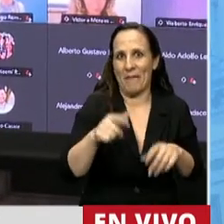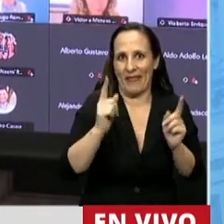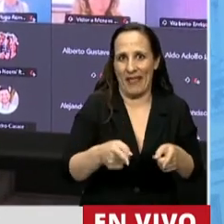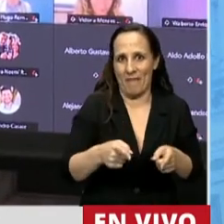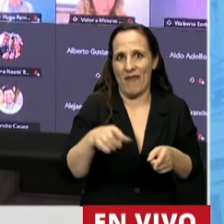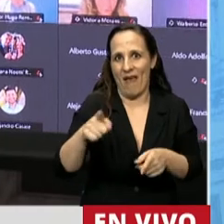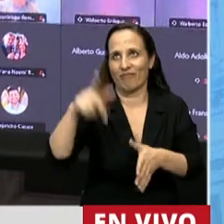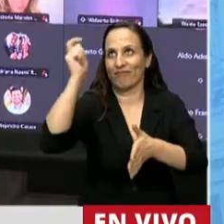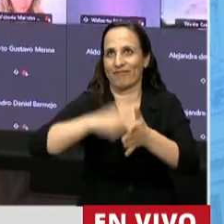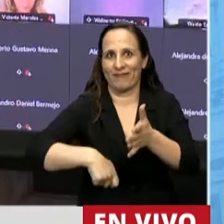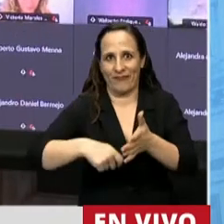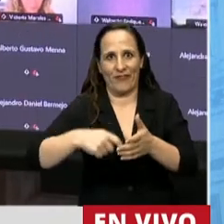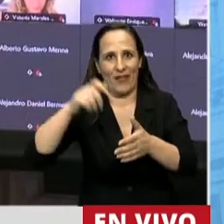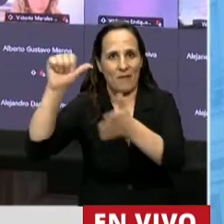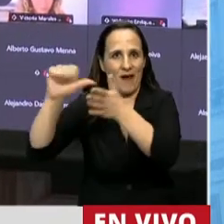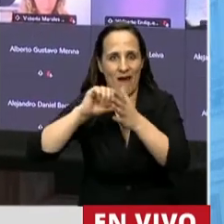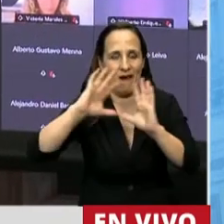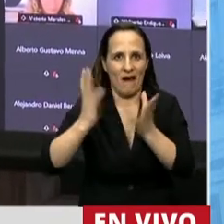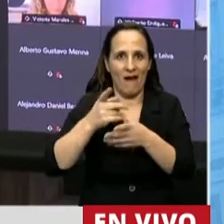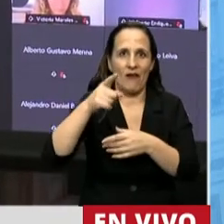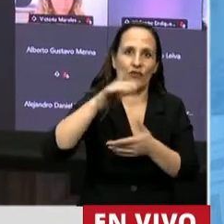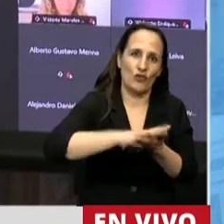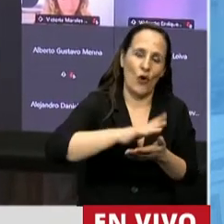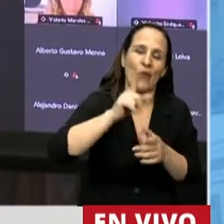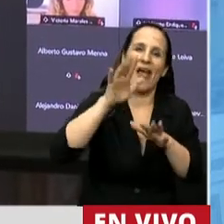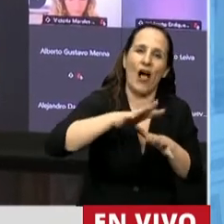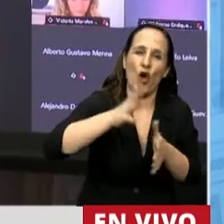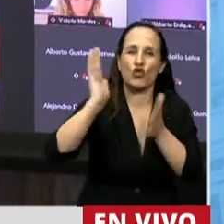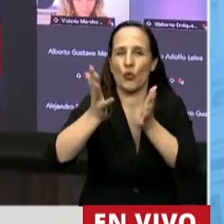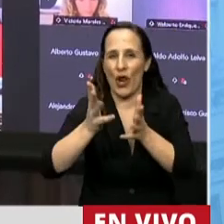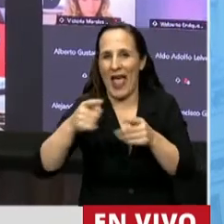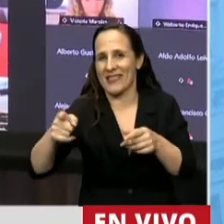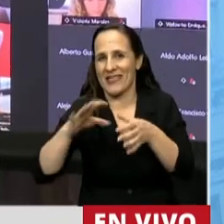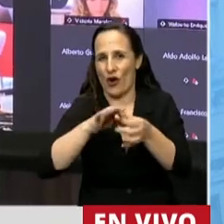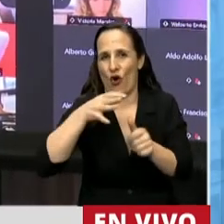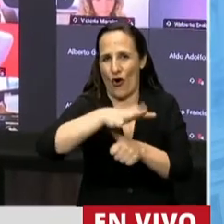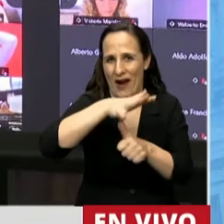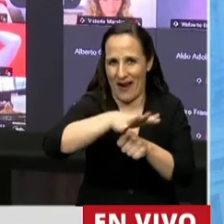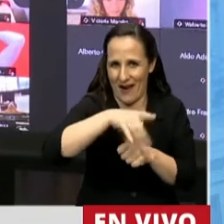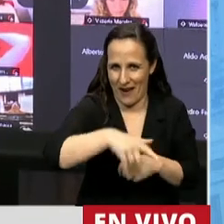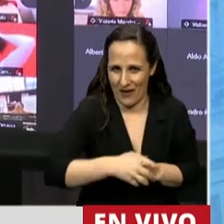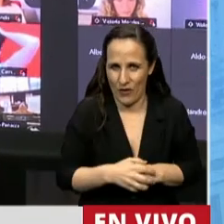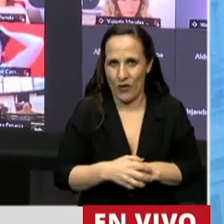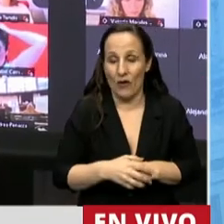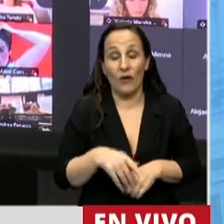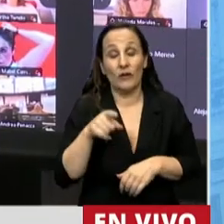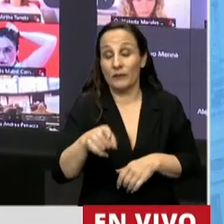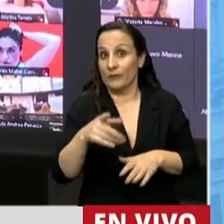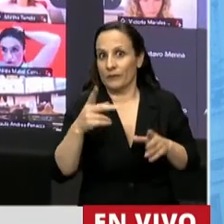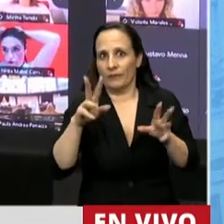convención importantísima sobre el acoso y la violencia por razón de género, como una gravísima, pero